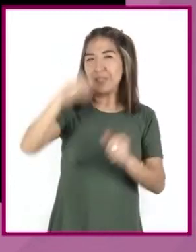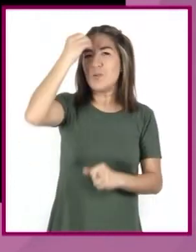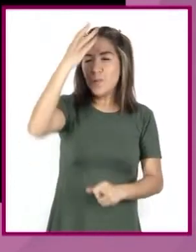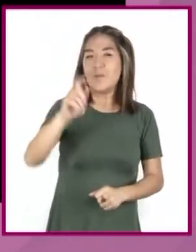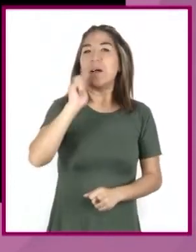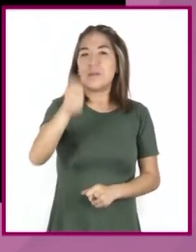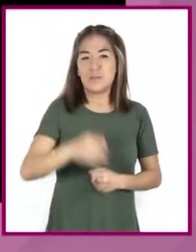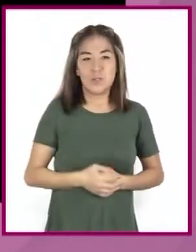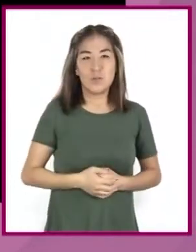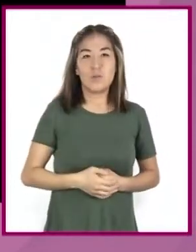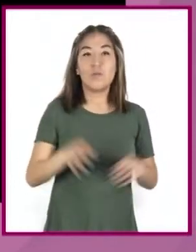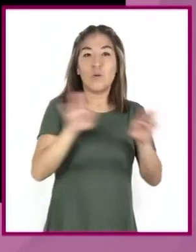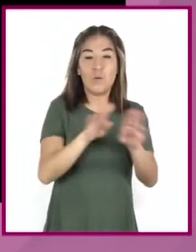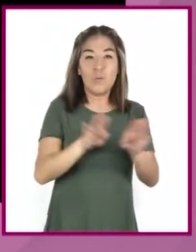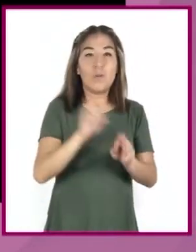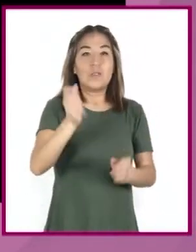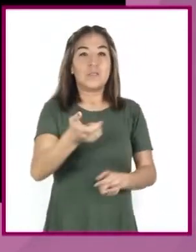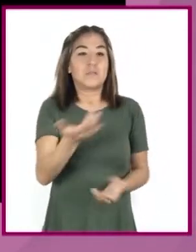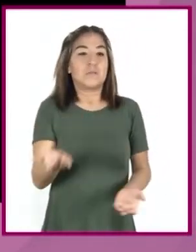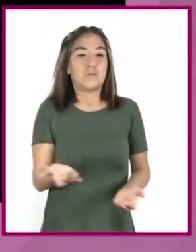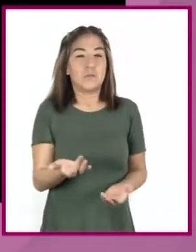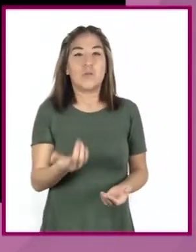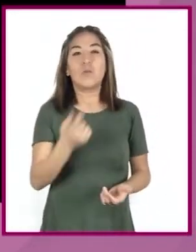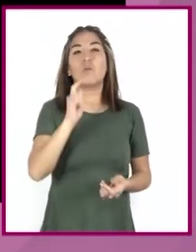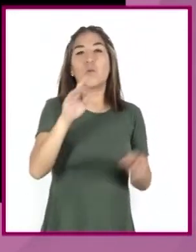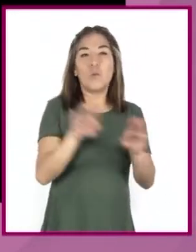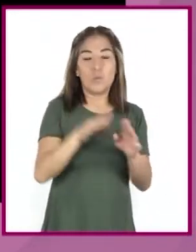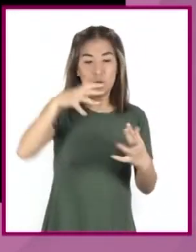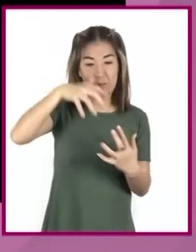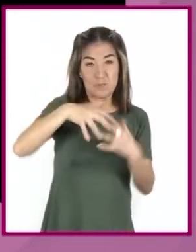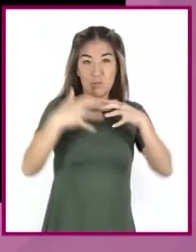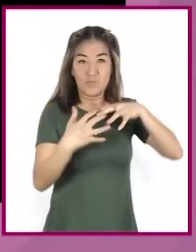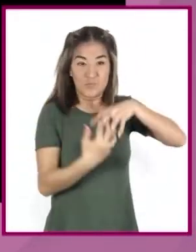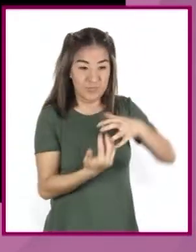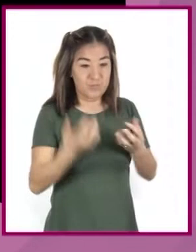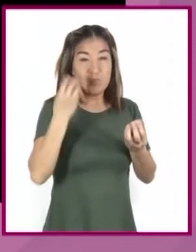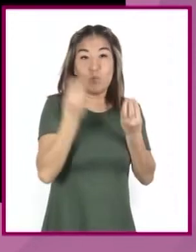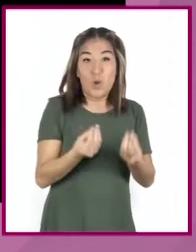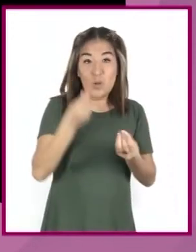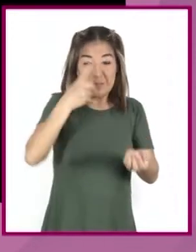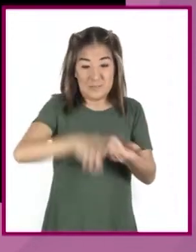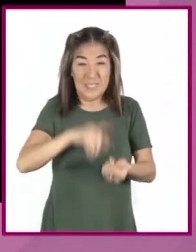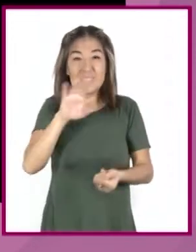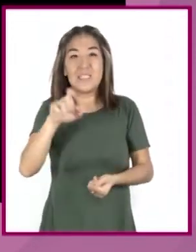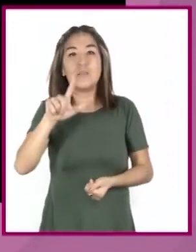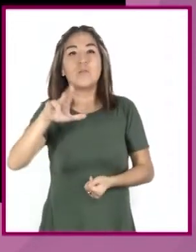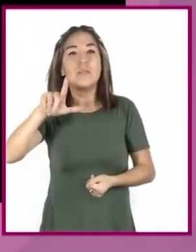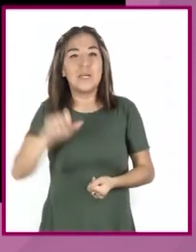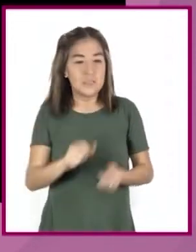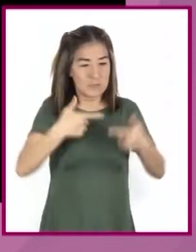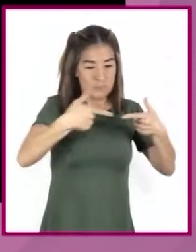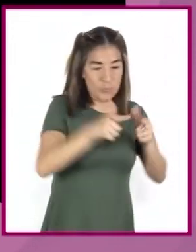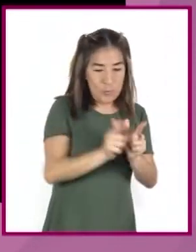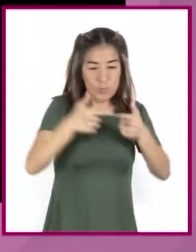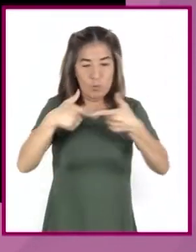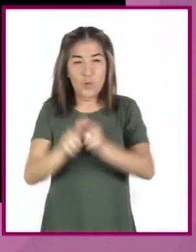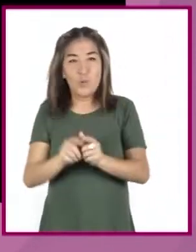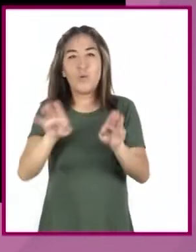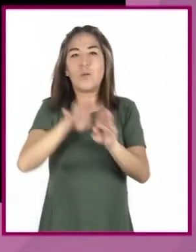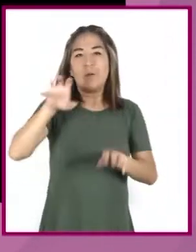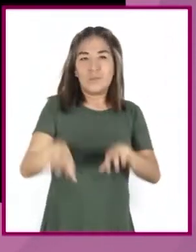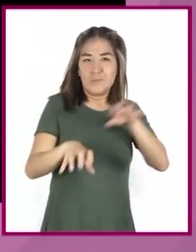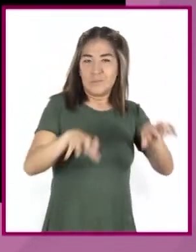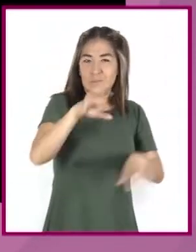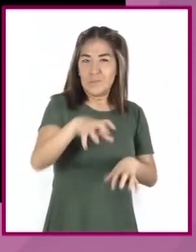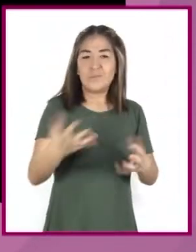organismos, ya sea que estén formados por una o muchas células, se agrupan en poblaciones.